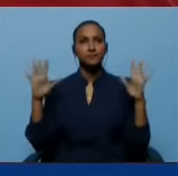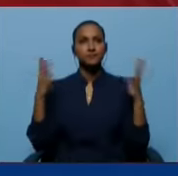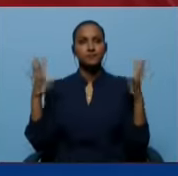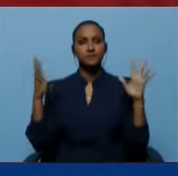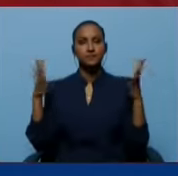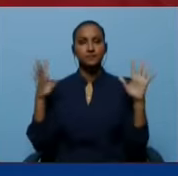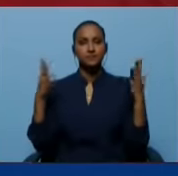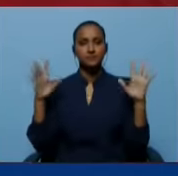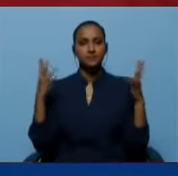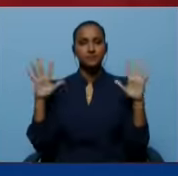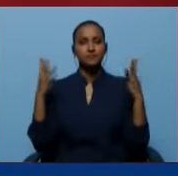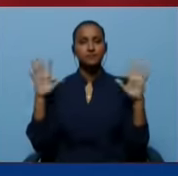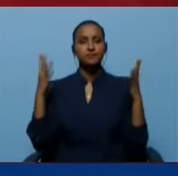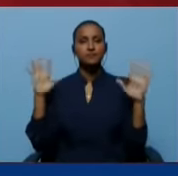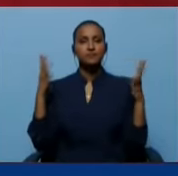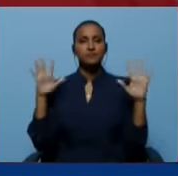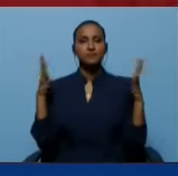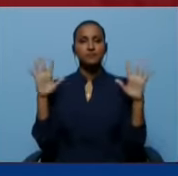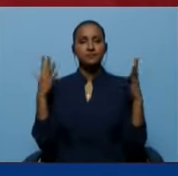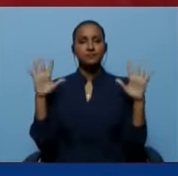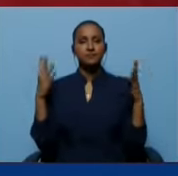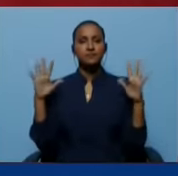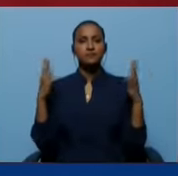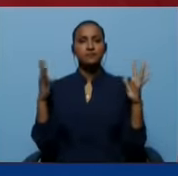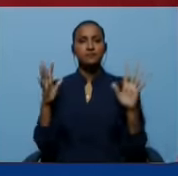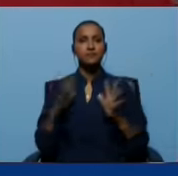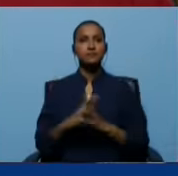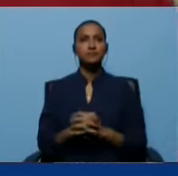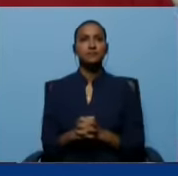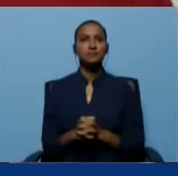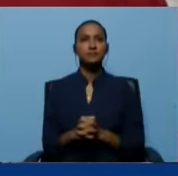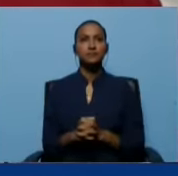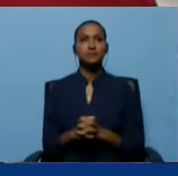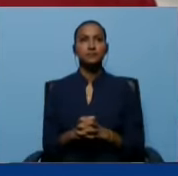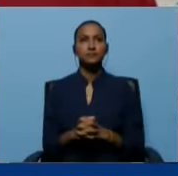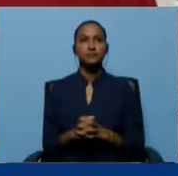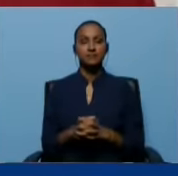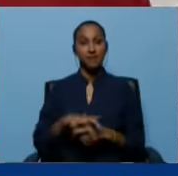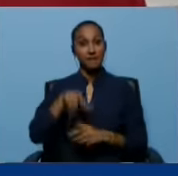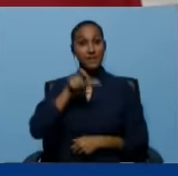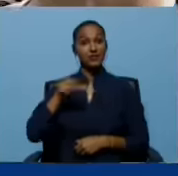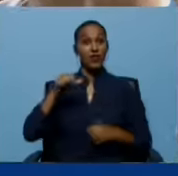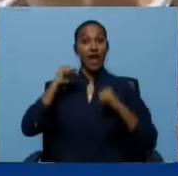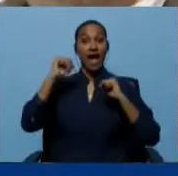Villegas se trajo su barra.